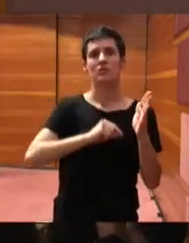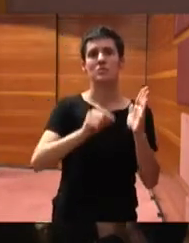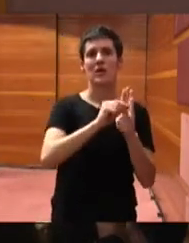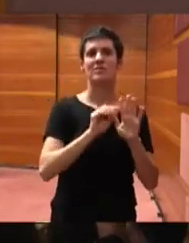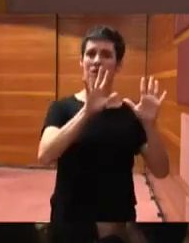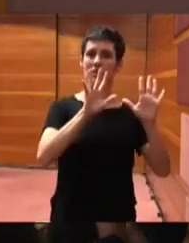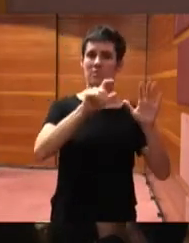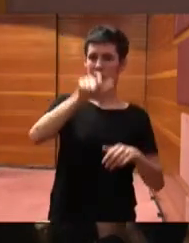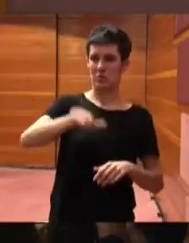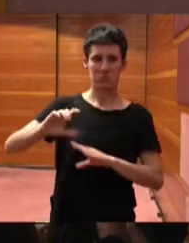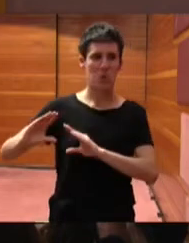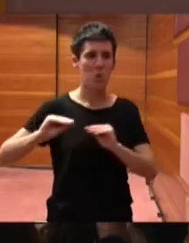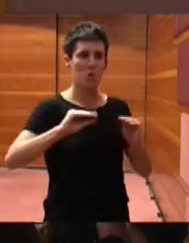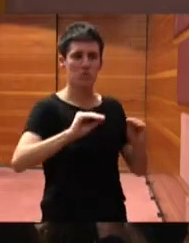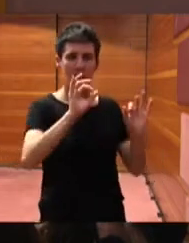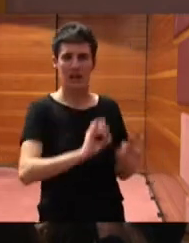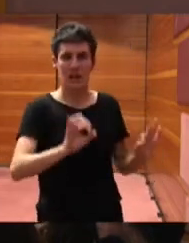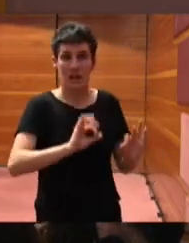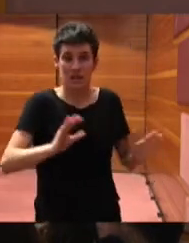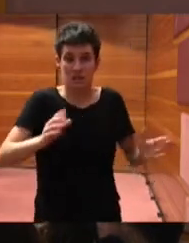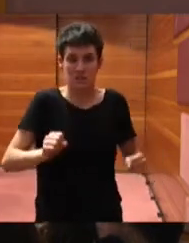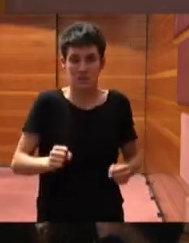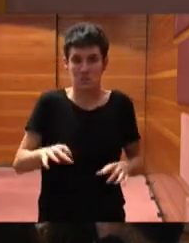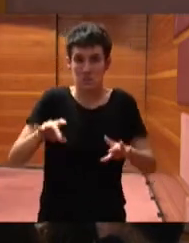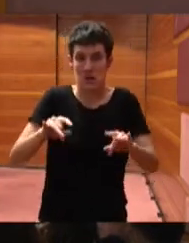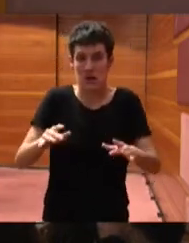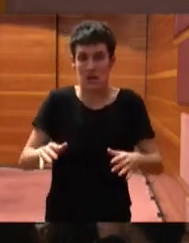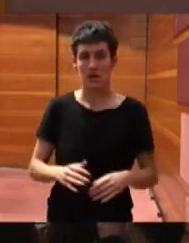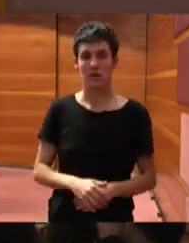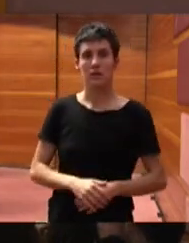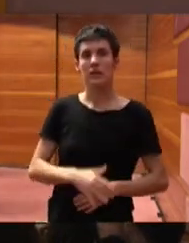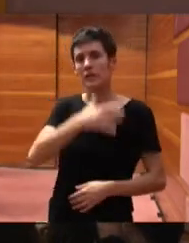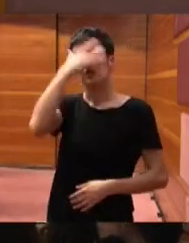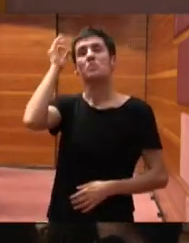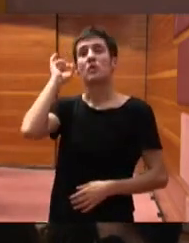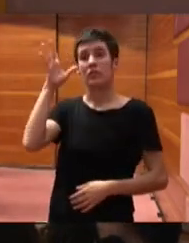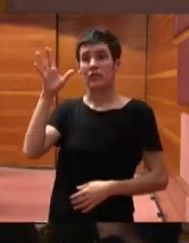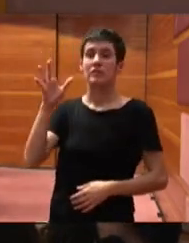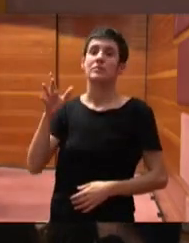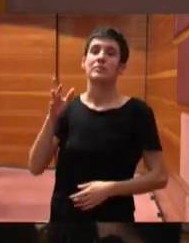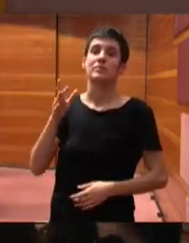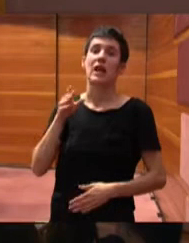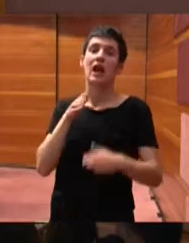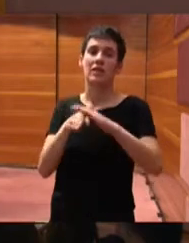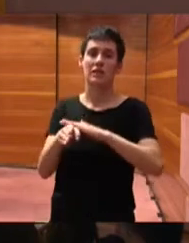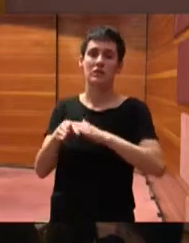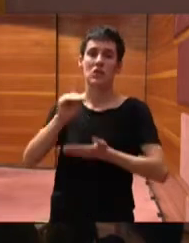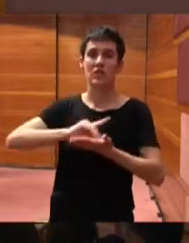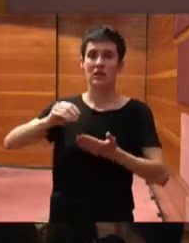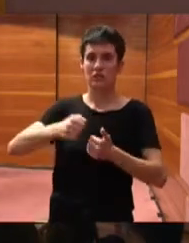usa. Por lo tanto, poca cosa, ¿no? Y por fin, con acceso a datos abiertos. Lo he dicho muy al